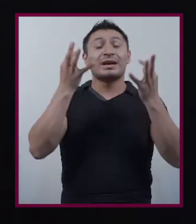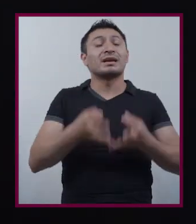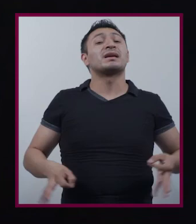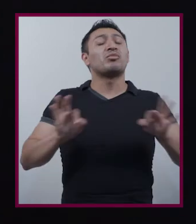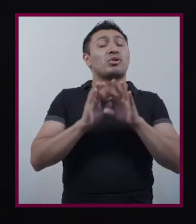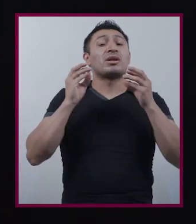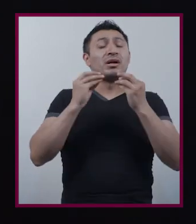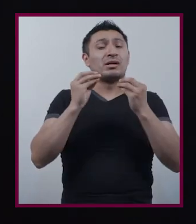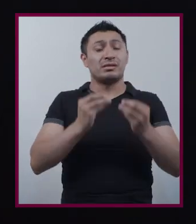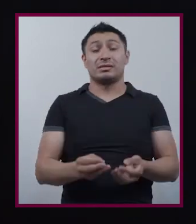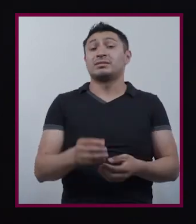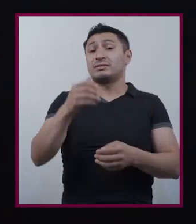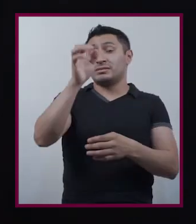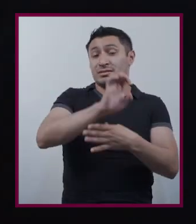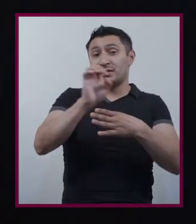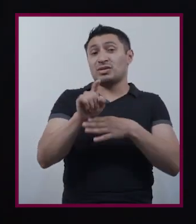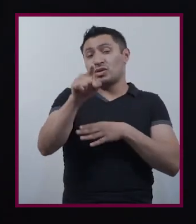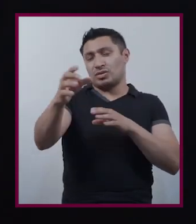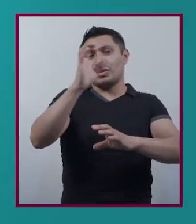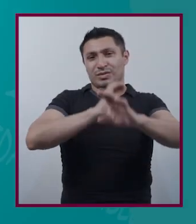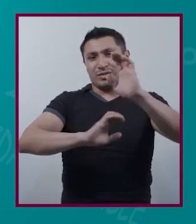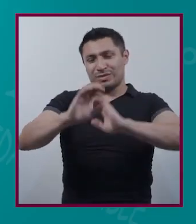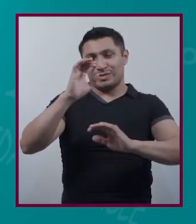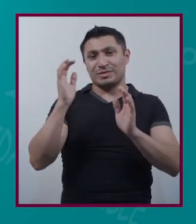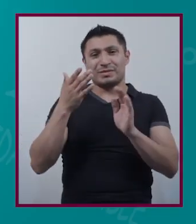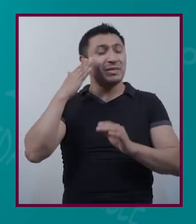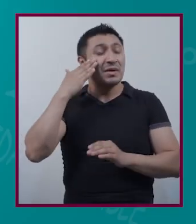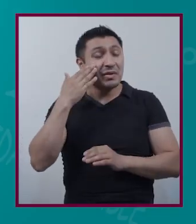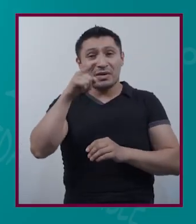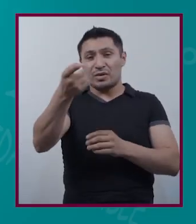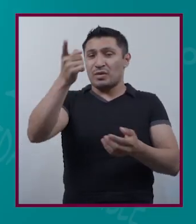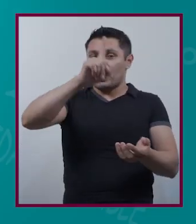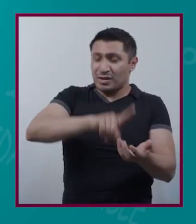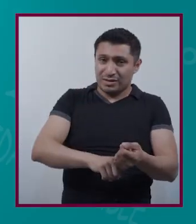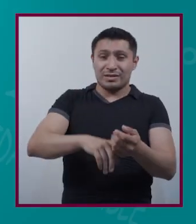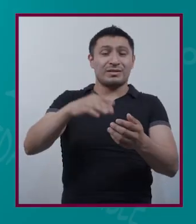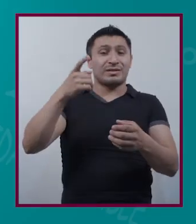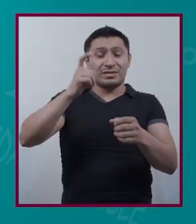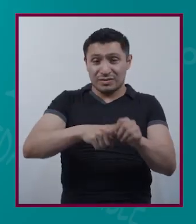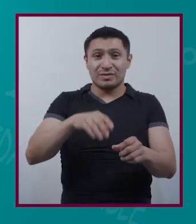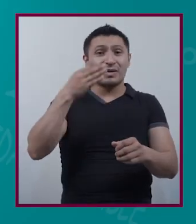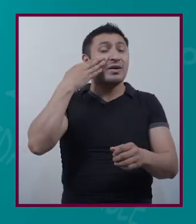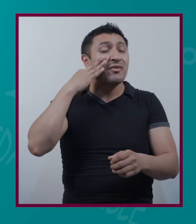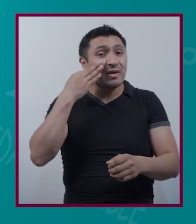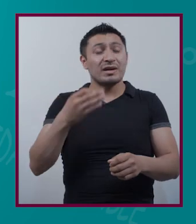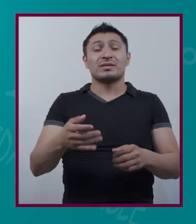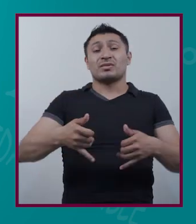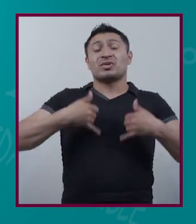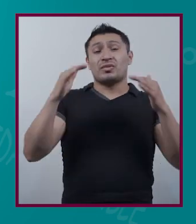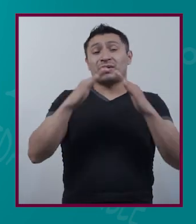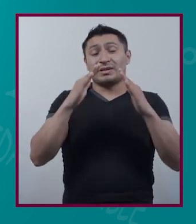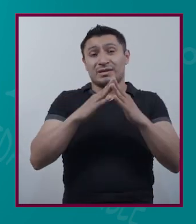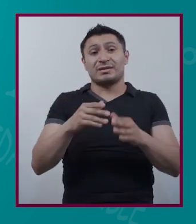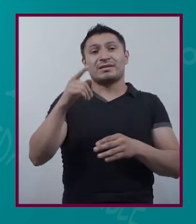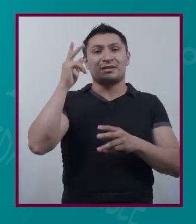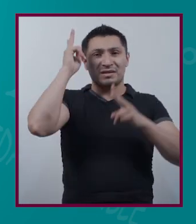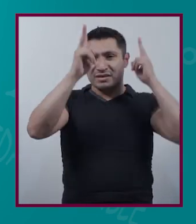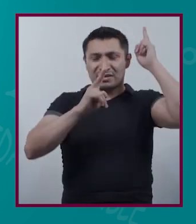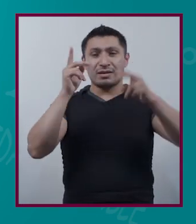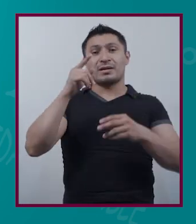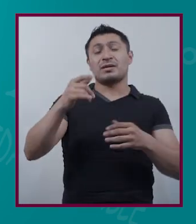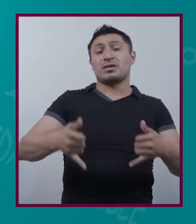muy importante, así que no dejes de escribirnos. Únete a la comunidad de Jóvenes en Casa en Facebook y visítanos en